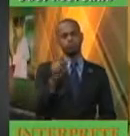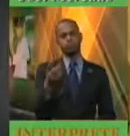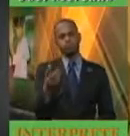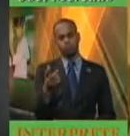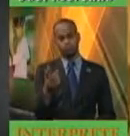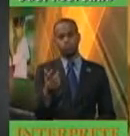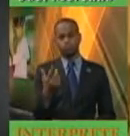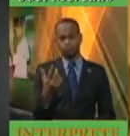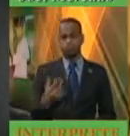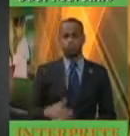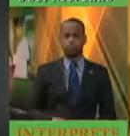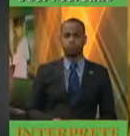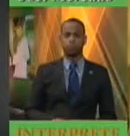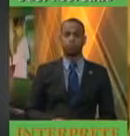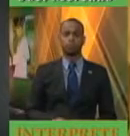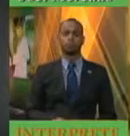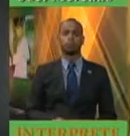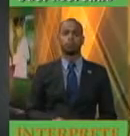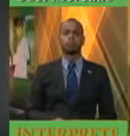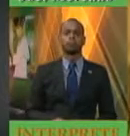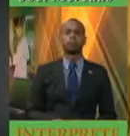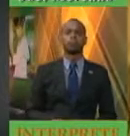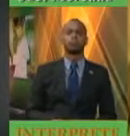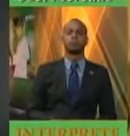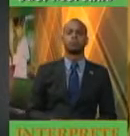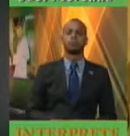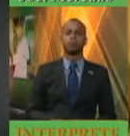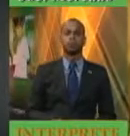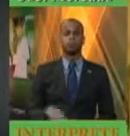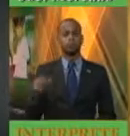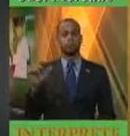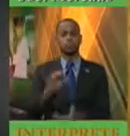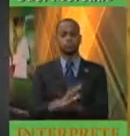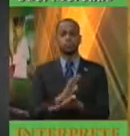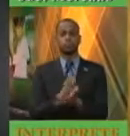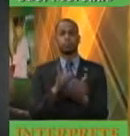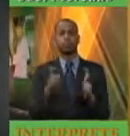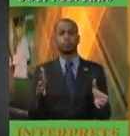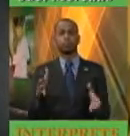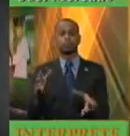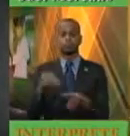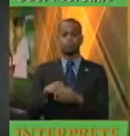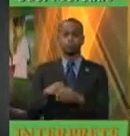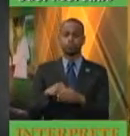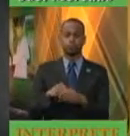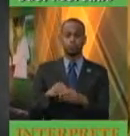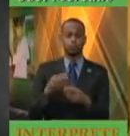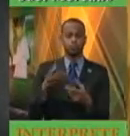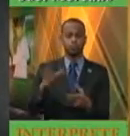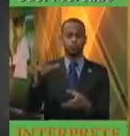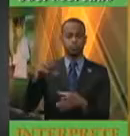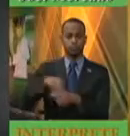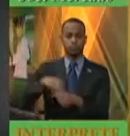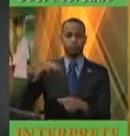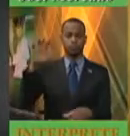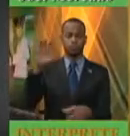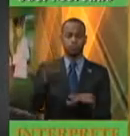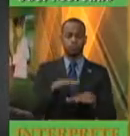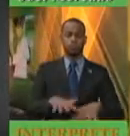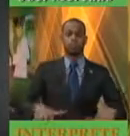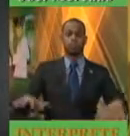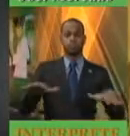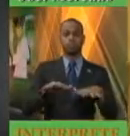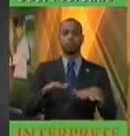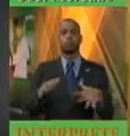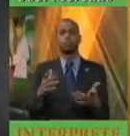colegios. Bien. Las escuelas públicas y los colegios, para que queden plasmados en cada uno de sus paredes